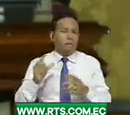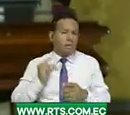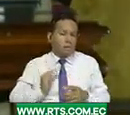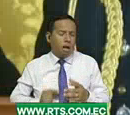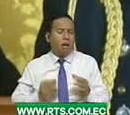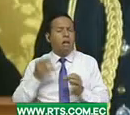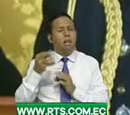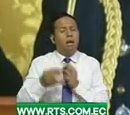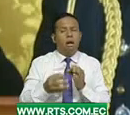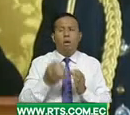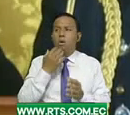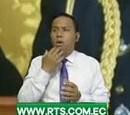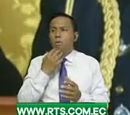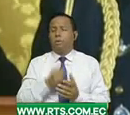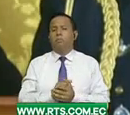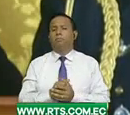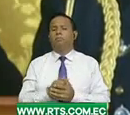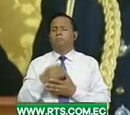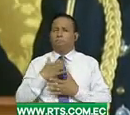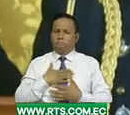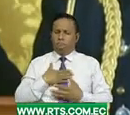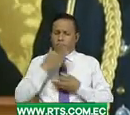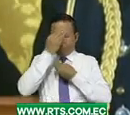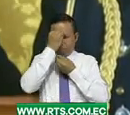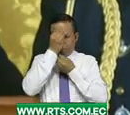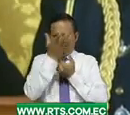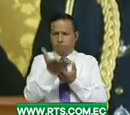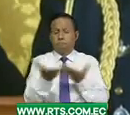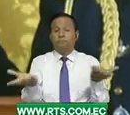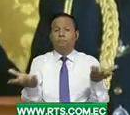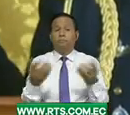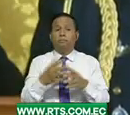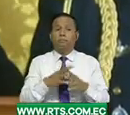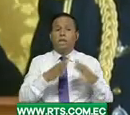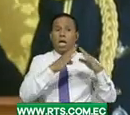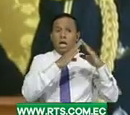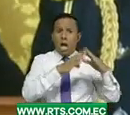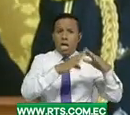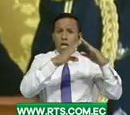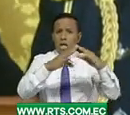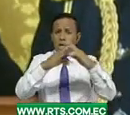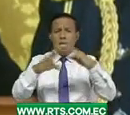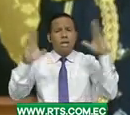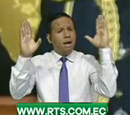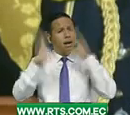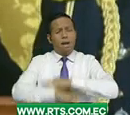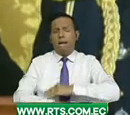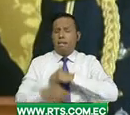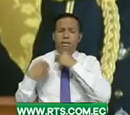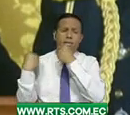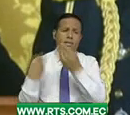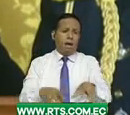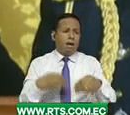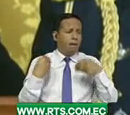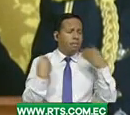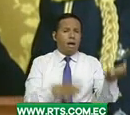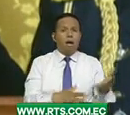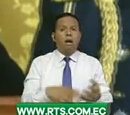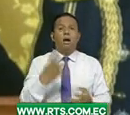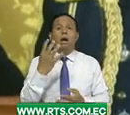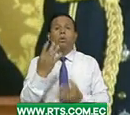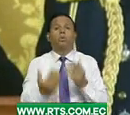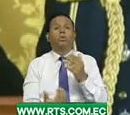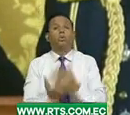ciudadanía. Entregaremos viviendas 100% subsidiadas. Vamos a inaugurar 14 unidades educativas.